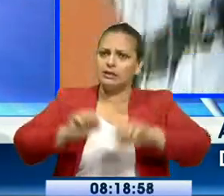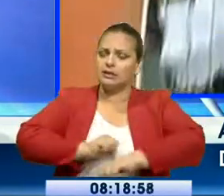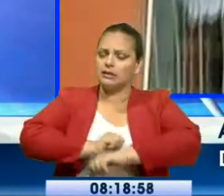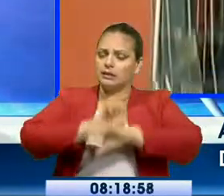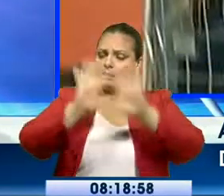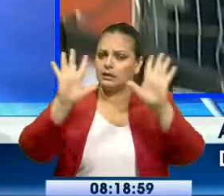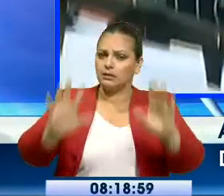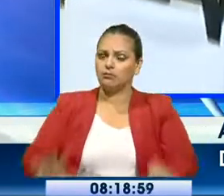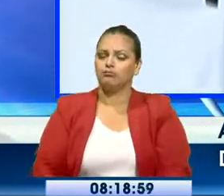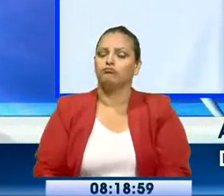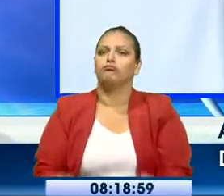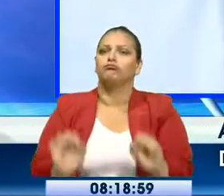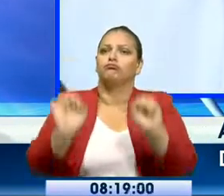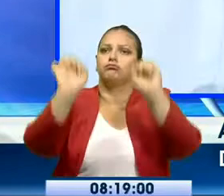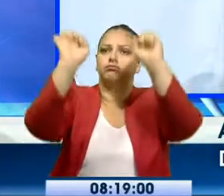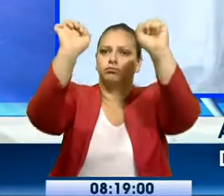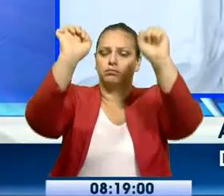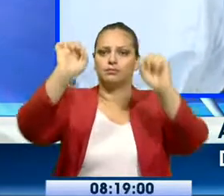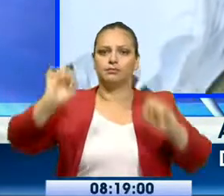pero